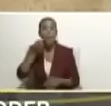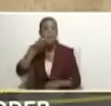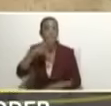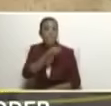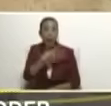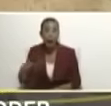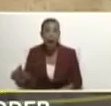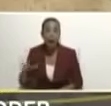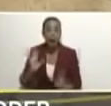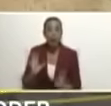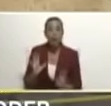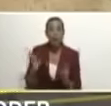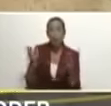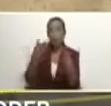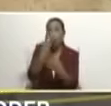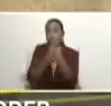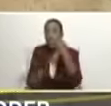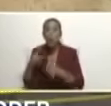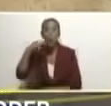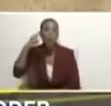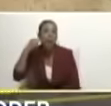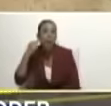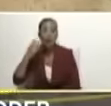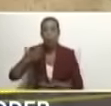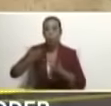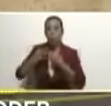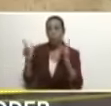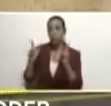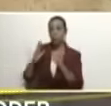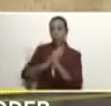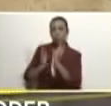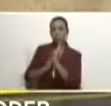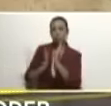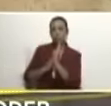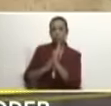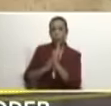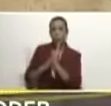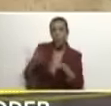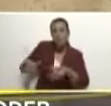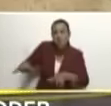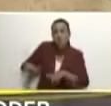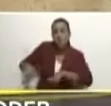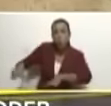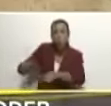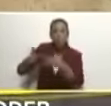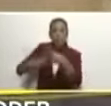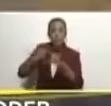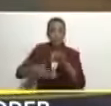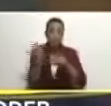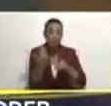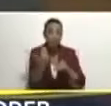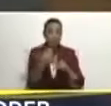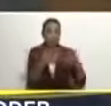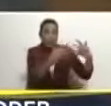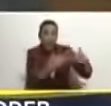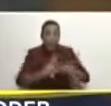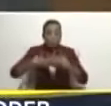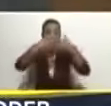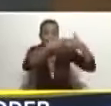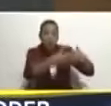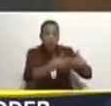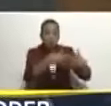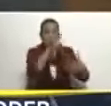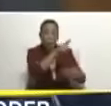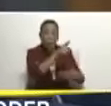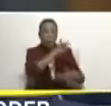llamados así en la historia, para luego el proyecto independentista, ¿verdad? Bueno, el modelo que los Estados Unidos de Norteamérica, doctor